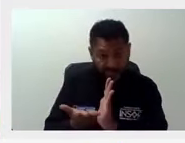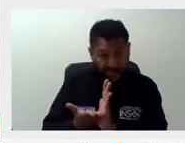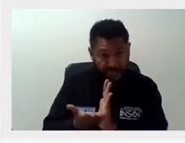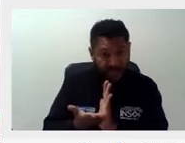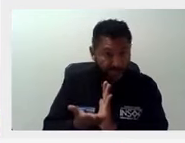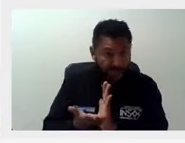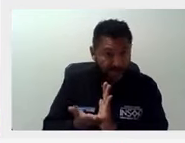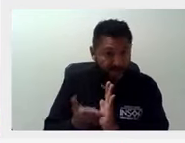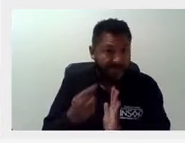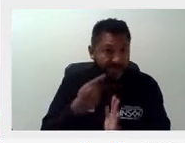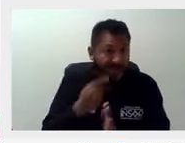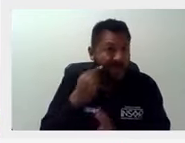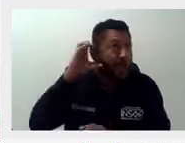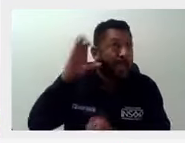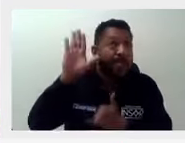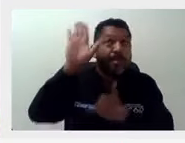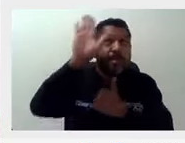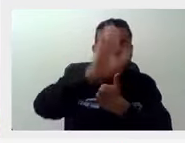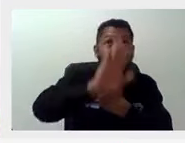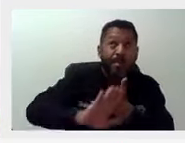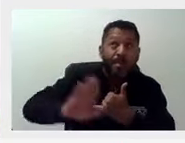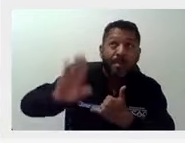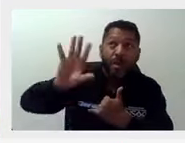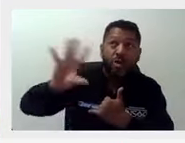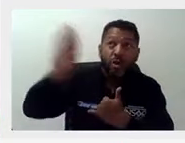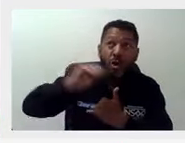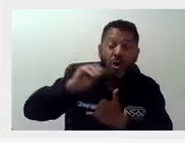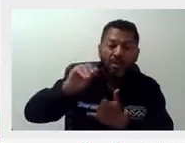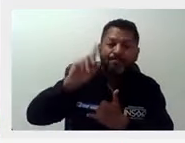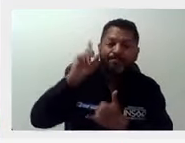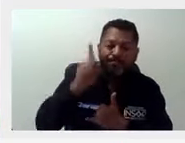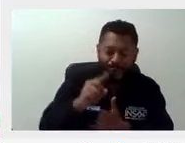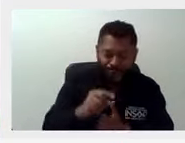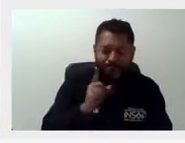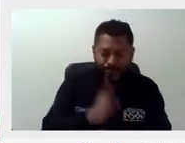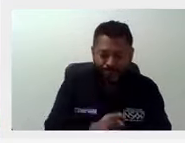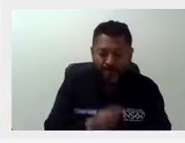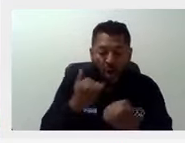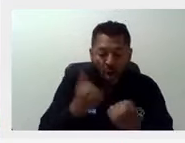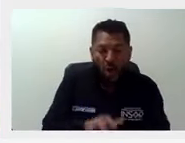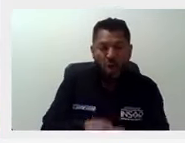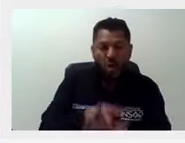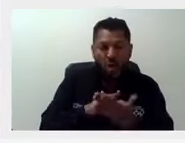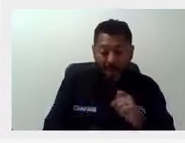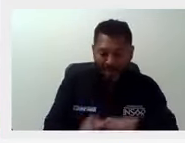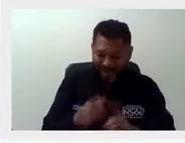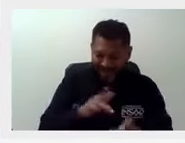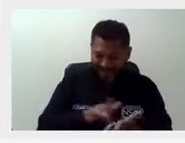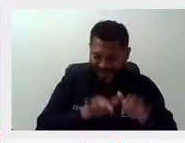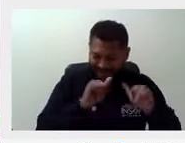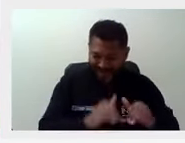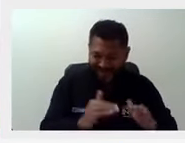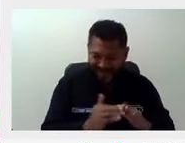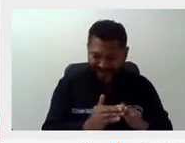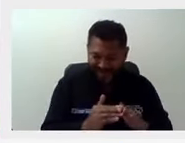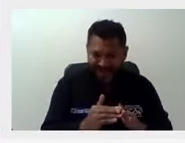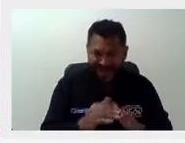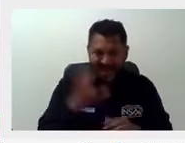país, nos mostró en este momento de emergencia una debilidad, y la debilidad tiene que